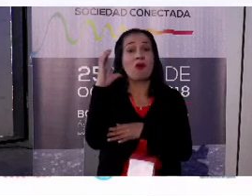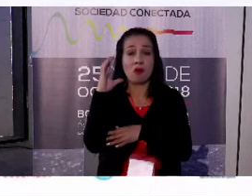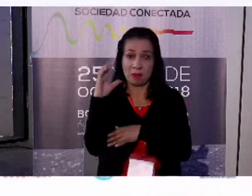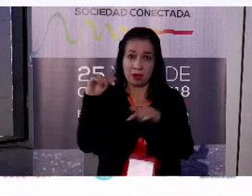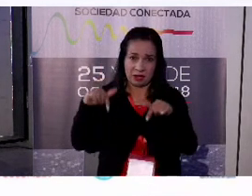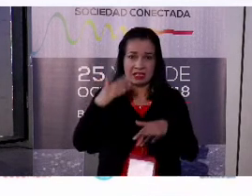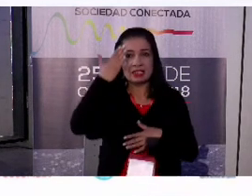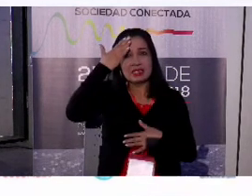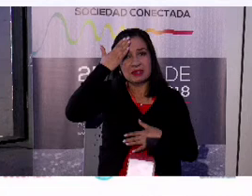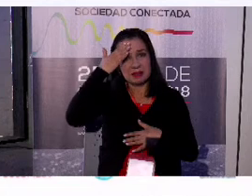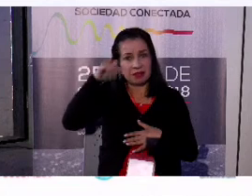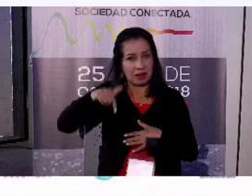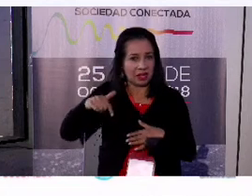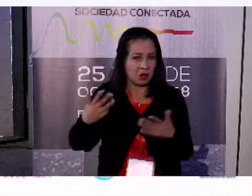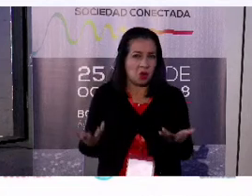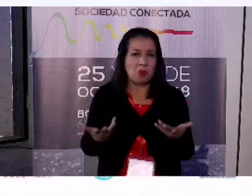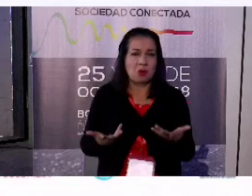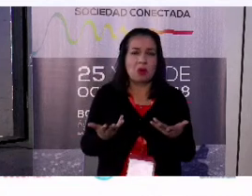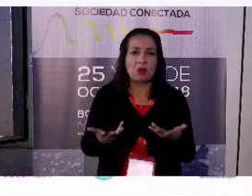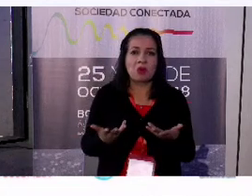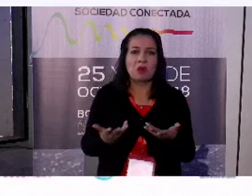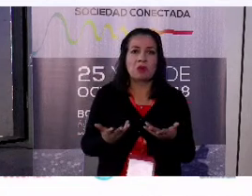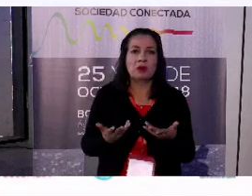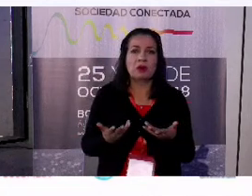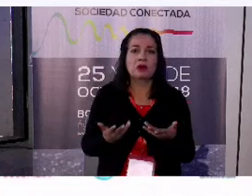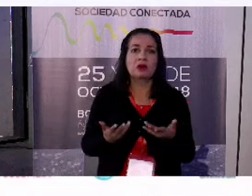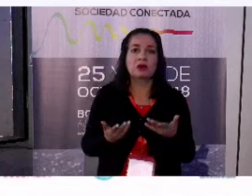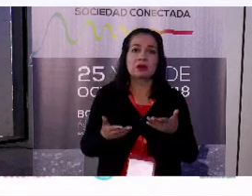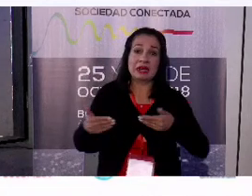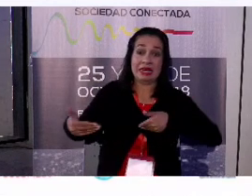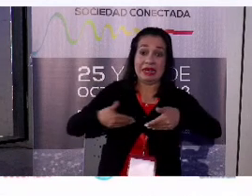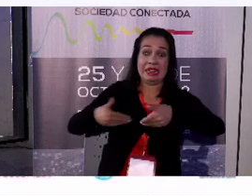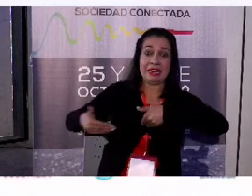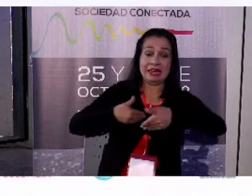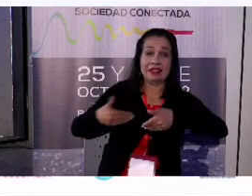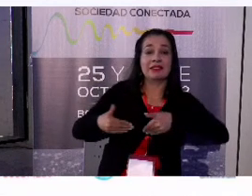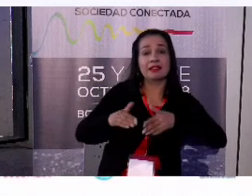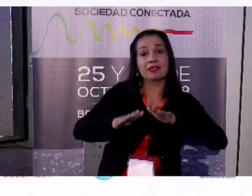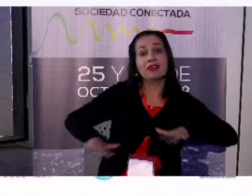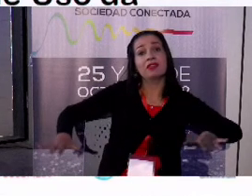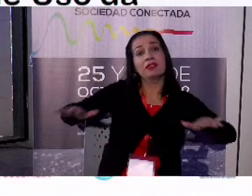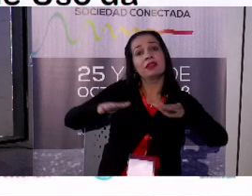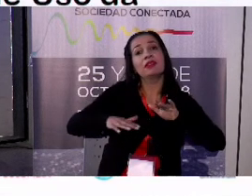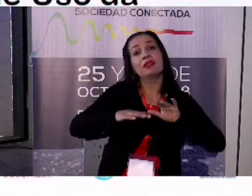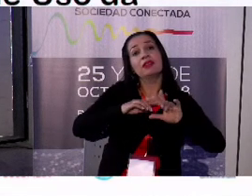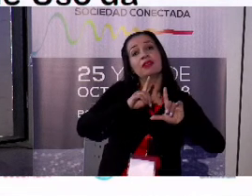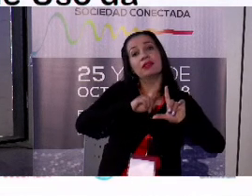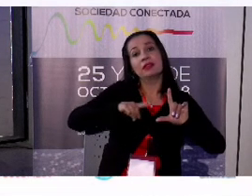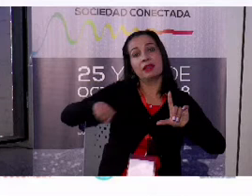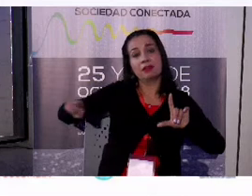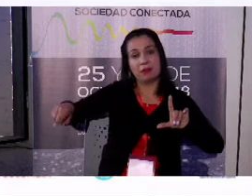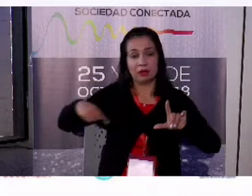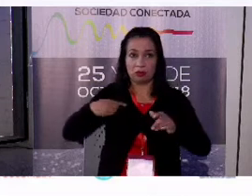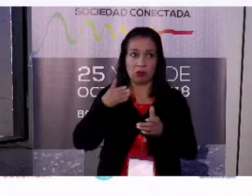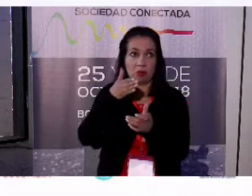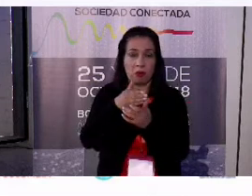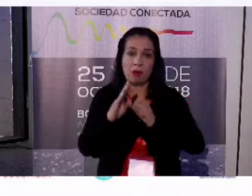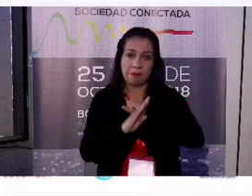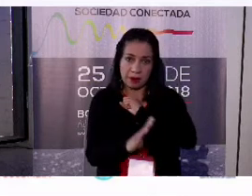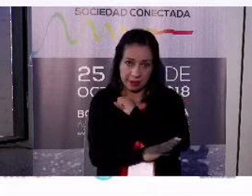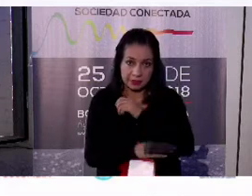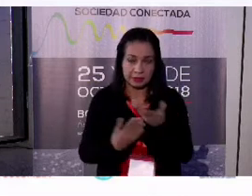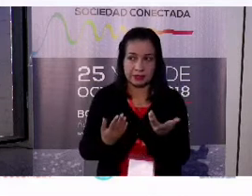que todo qué ha pasado aquí con la eh licitación de espectro eh Me voy a Brasil me voy a